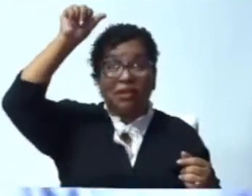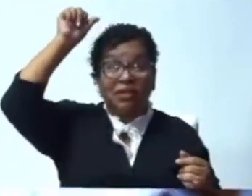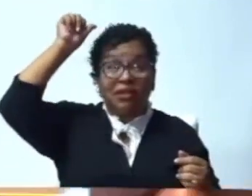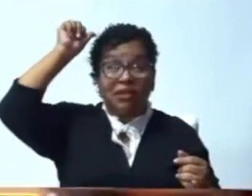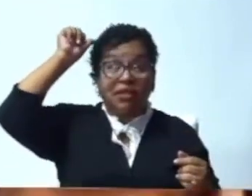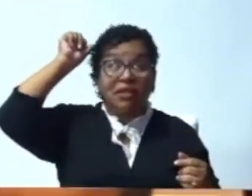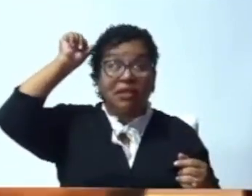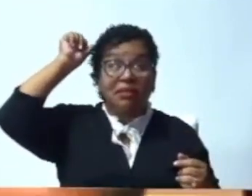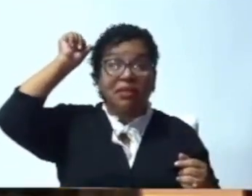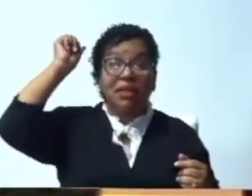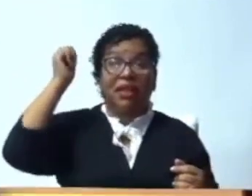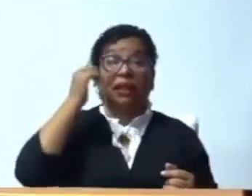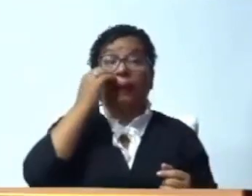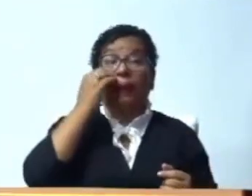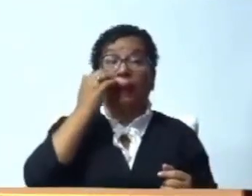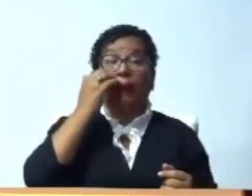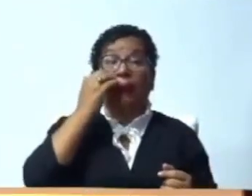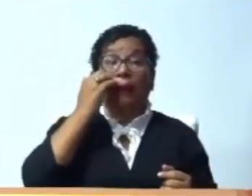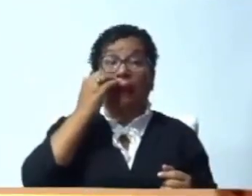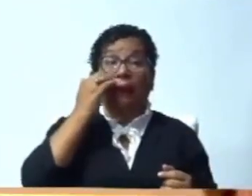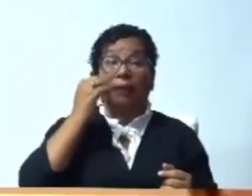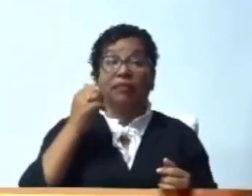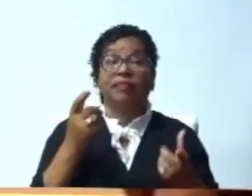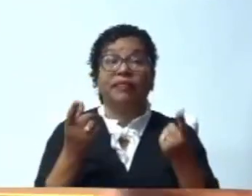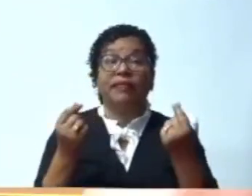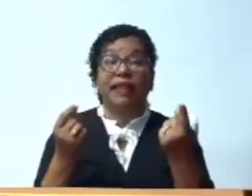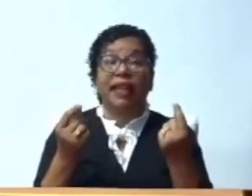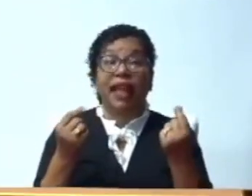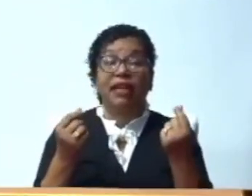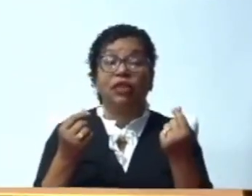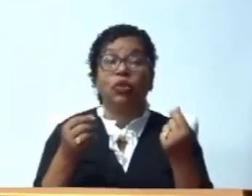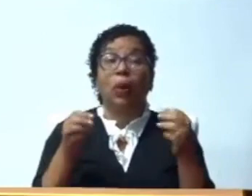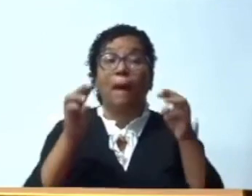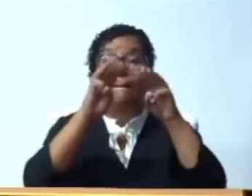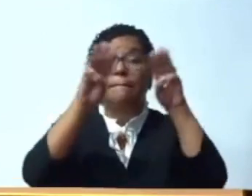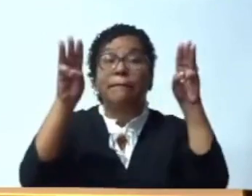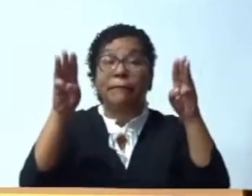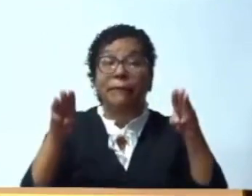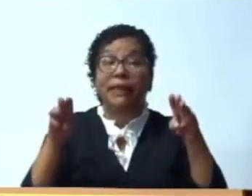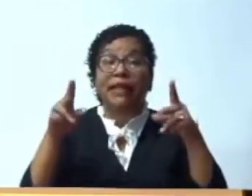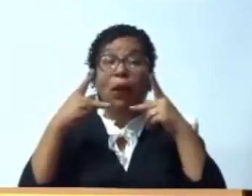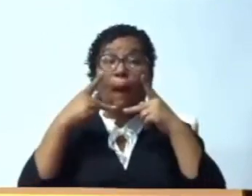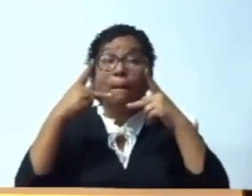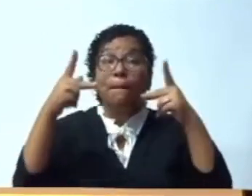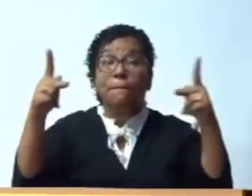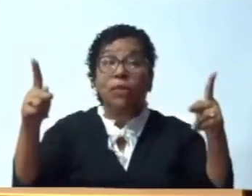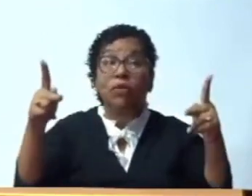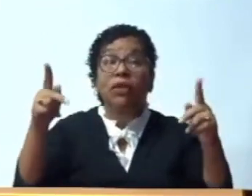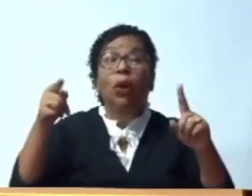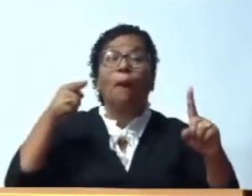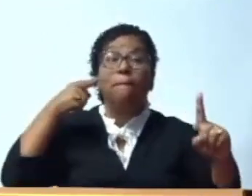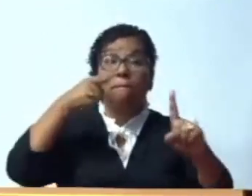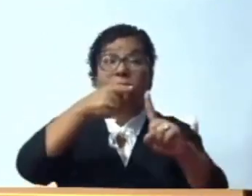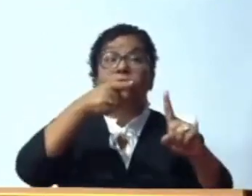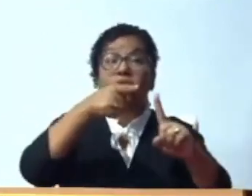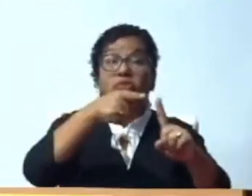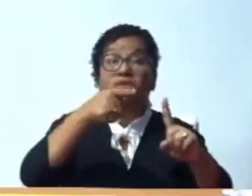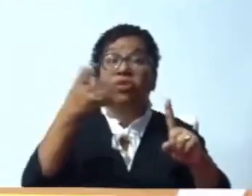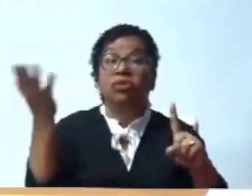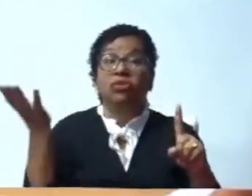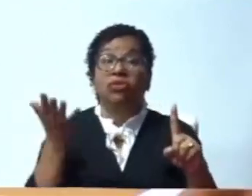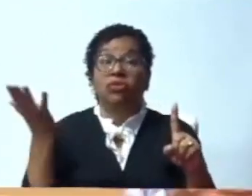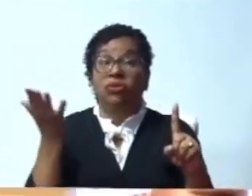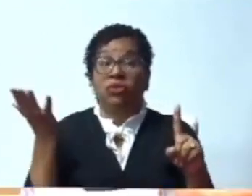el Ministerio Público con el propósito escuchen bien con el